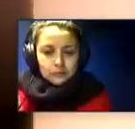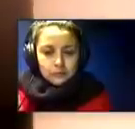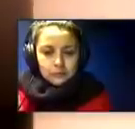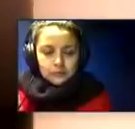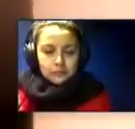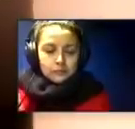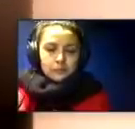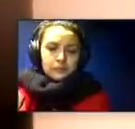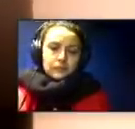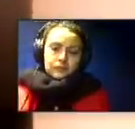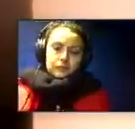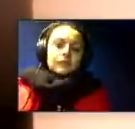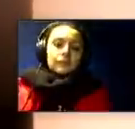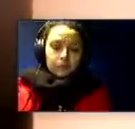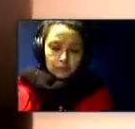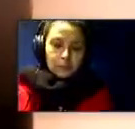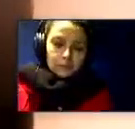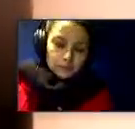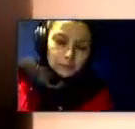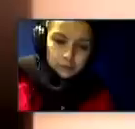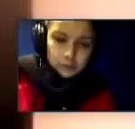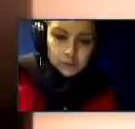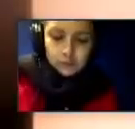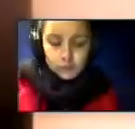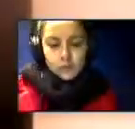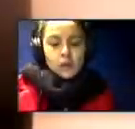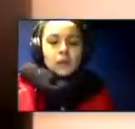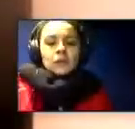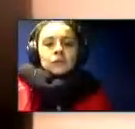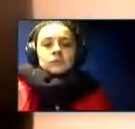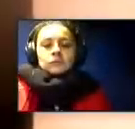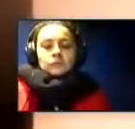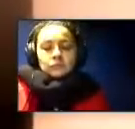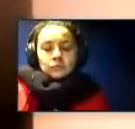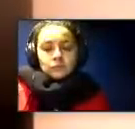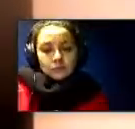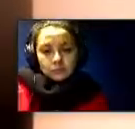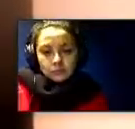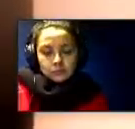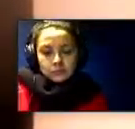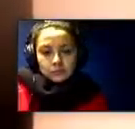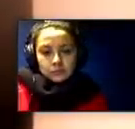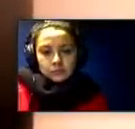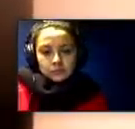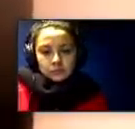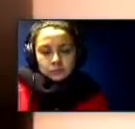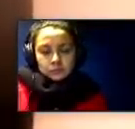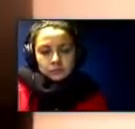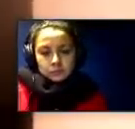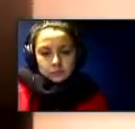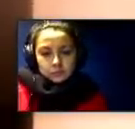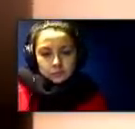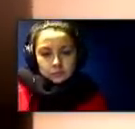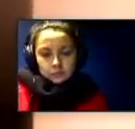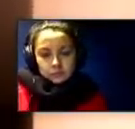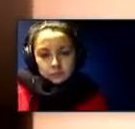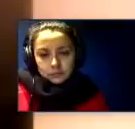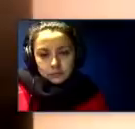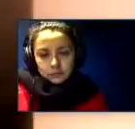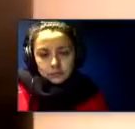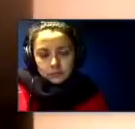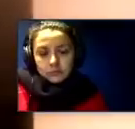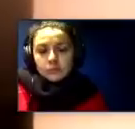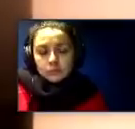nosotros en chile- llevamos décadas de diversas manifestaciones que ministra y que año a año aglutina desde la abuela hasta